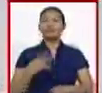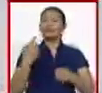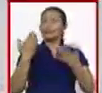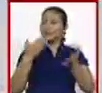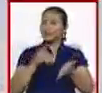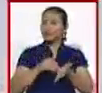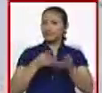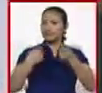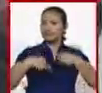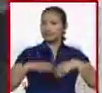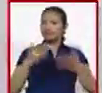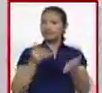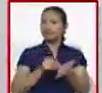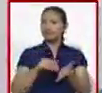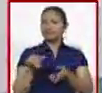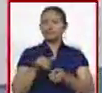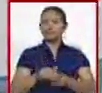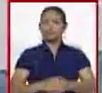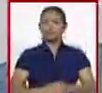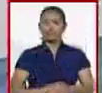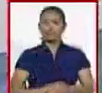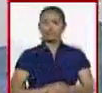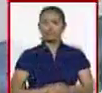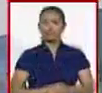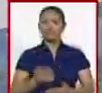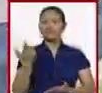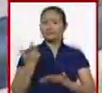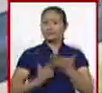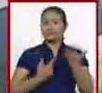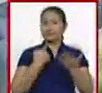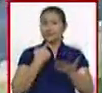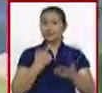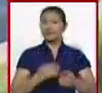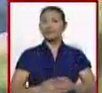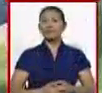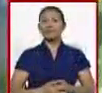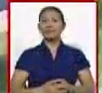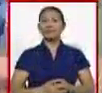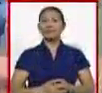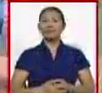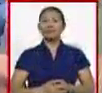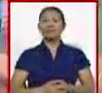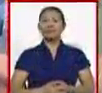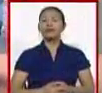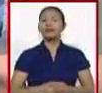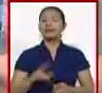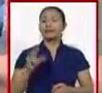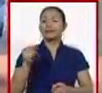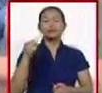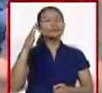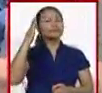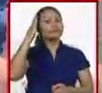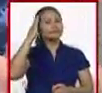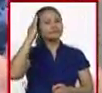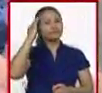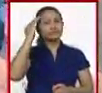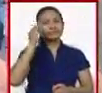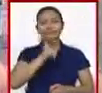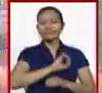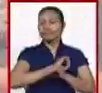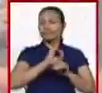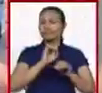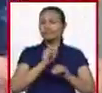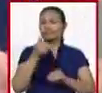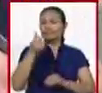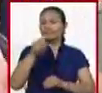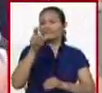ir otra vez allá. No puede ser. ¿Qué se les puede decir? No tiene, ellos no piensan en nadie, solo